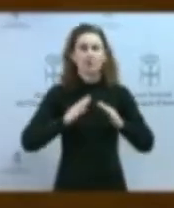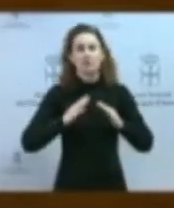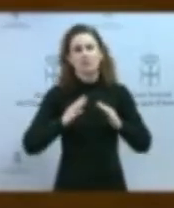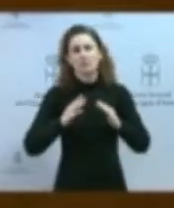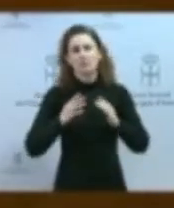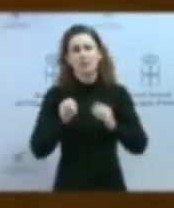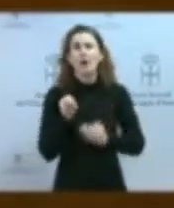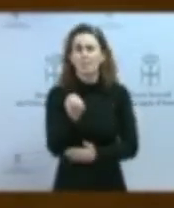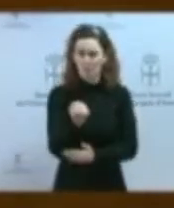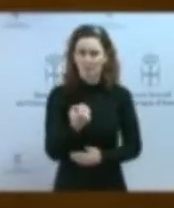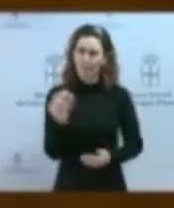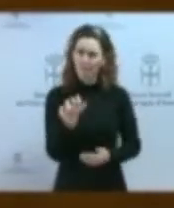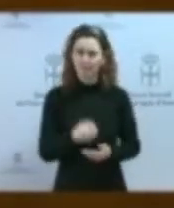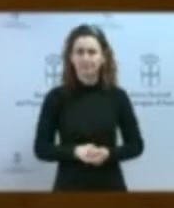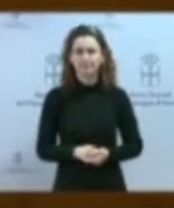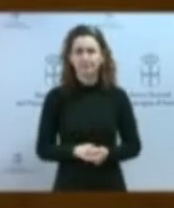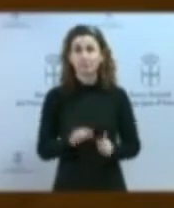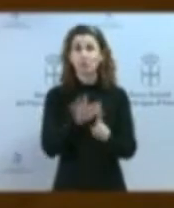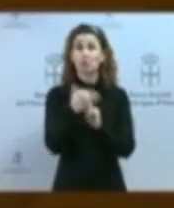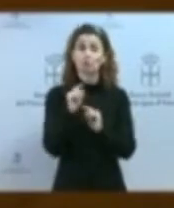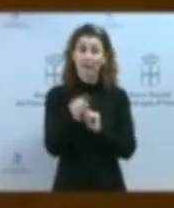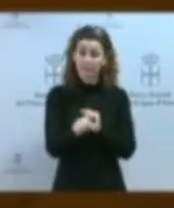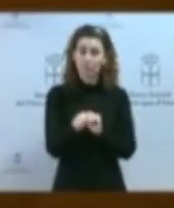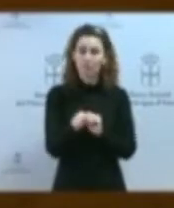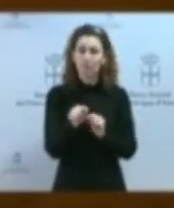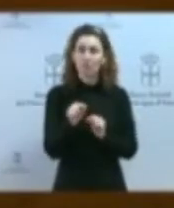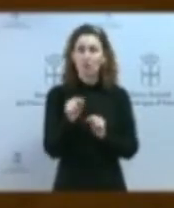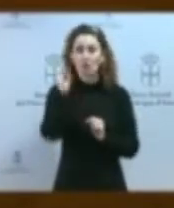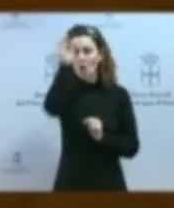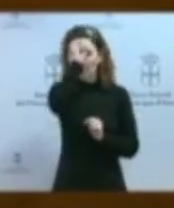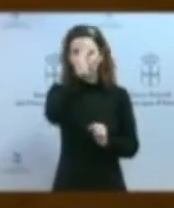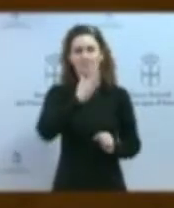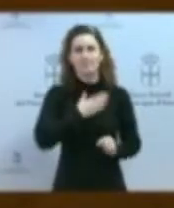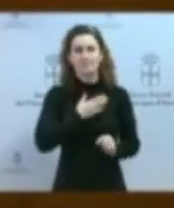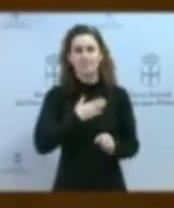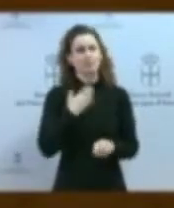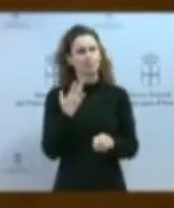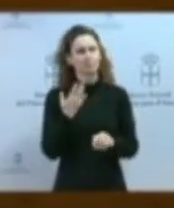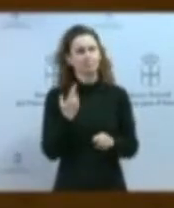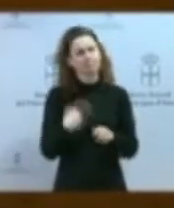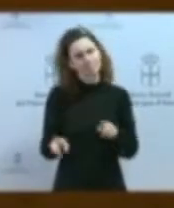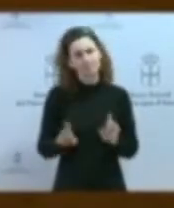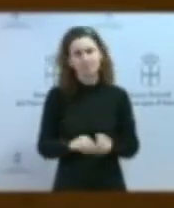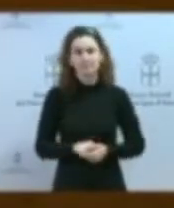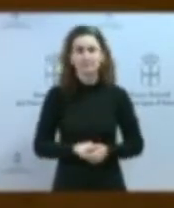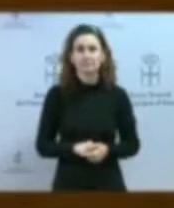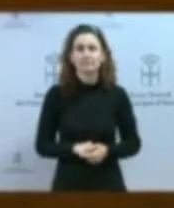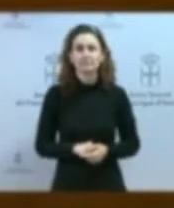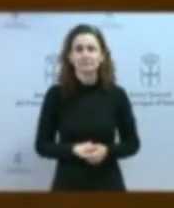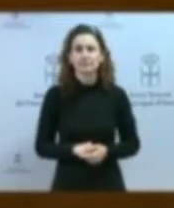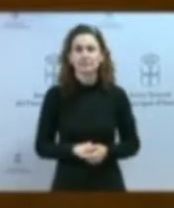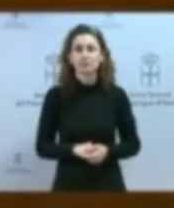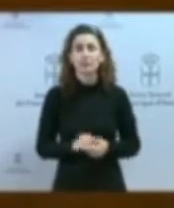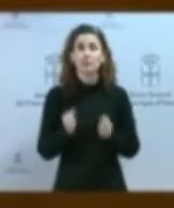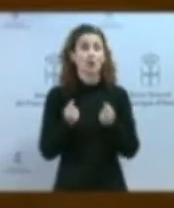contexto que desde nuestro punto de vista es diferente. Y en este caso no diré que las cuentas sean ideales ni que sean las que hubiésemos hecho